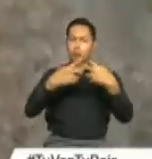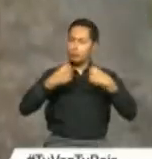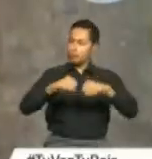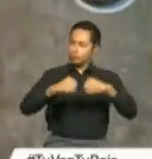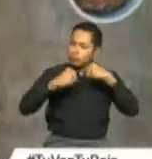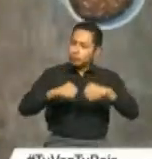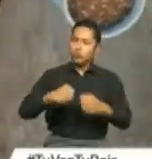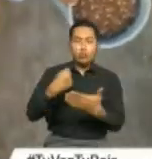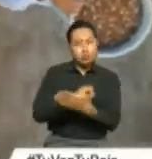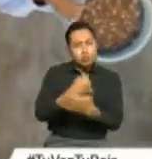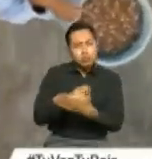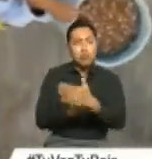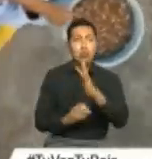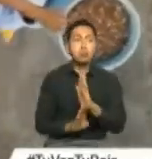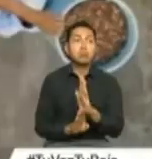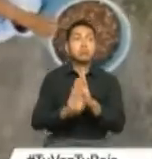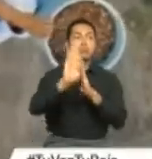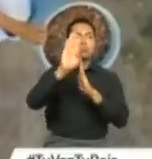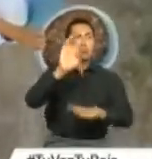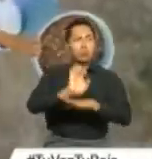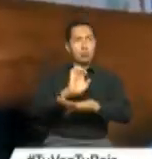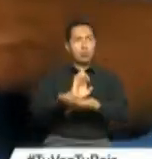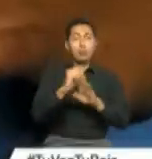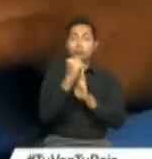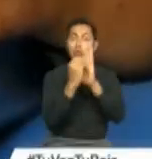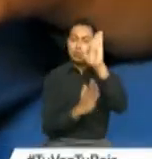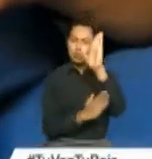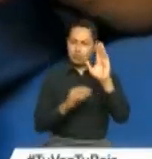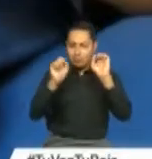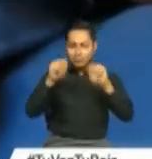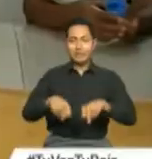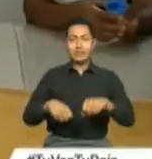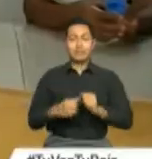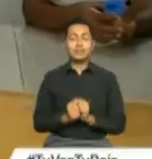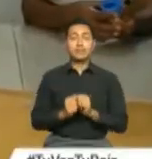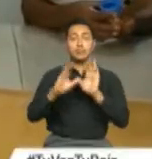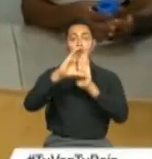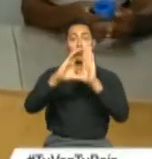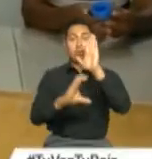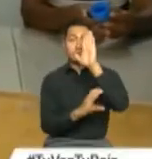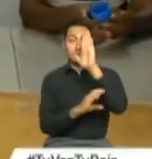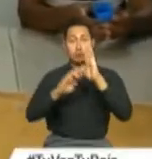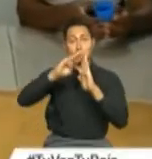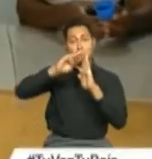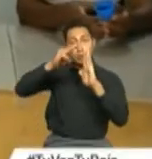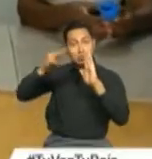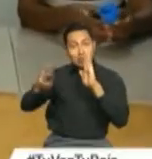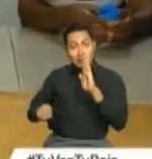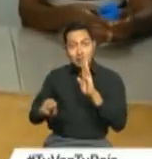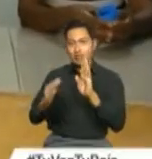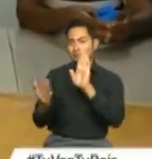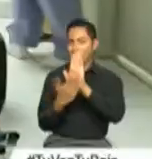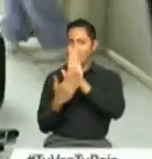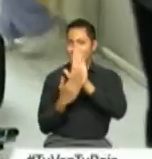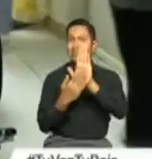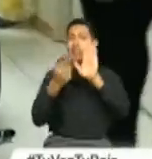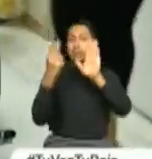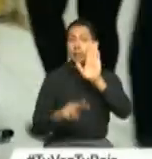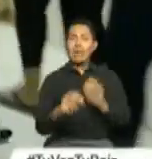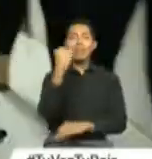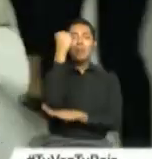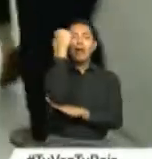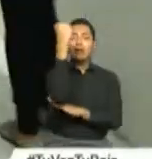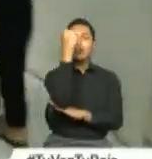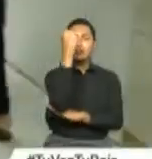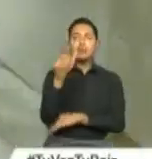sacar adelante este proyecto. En la Constitución de Montecristi también se establece la titularidad de los derechos de